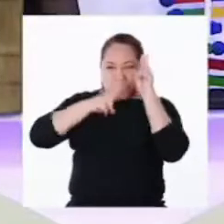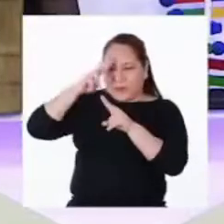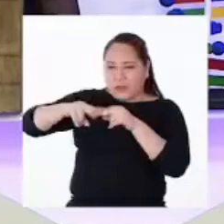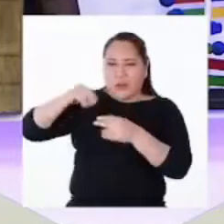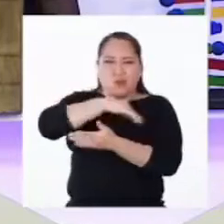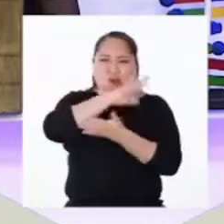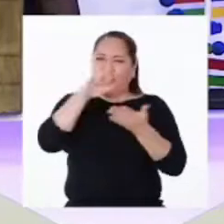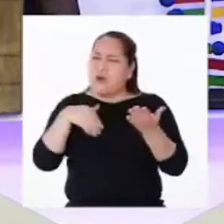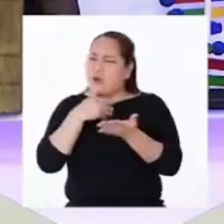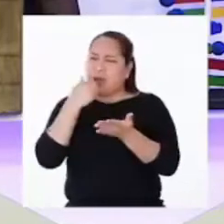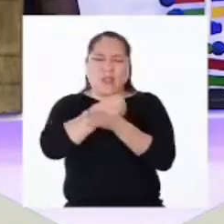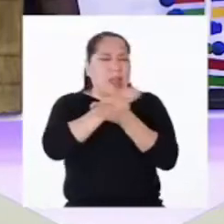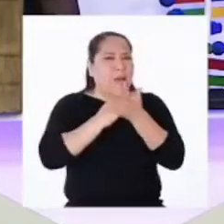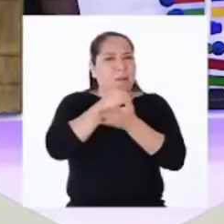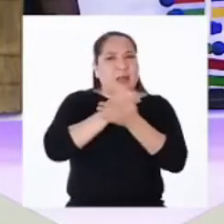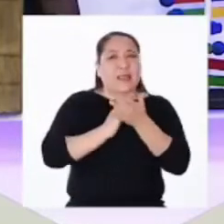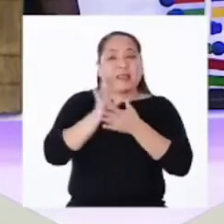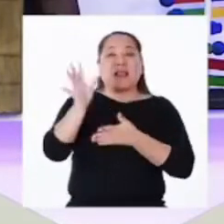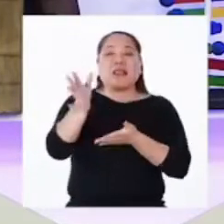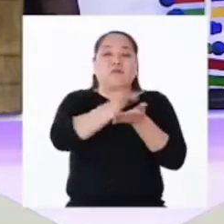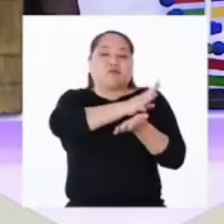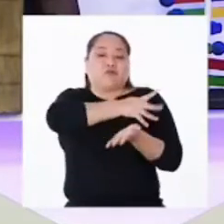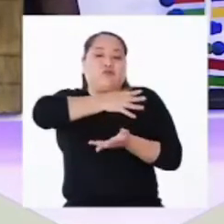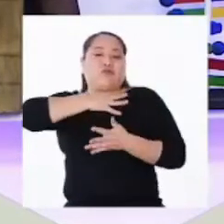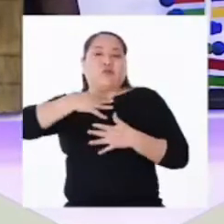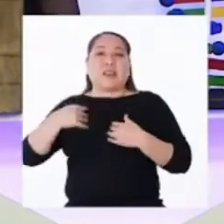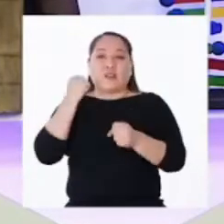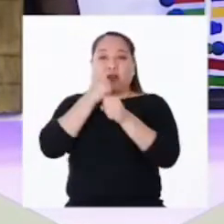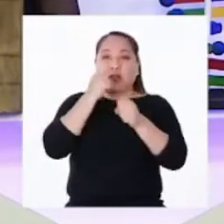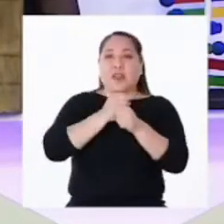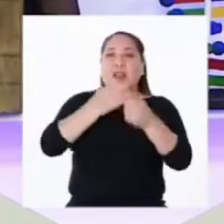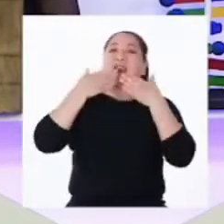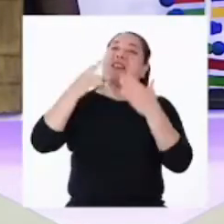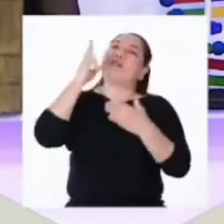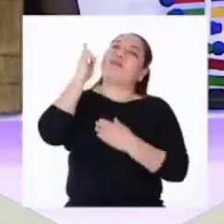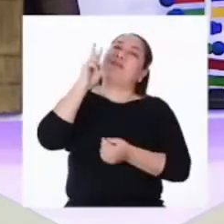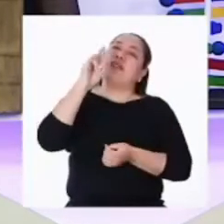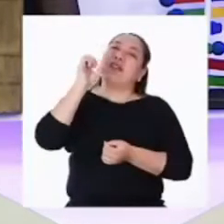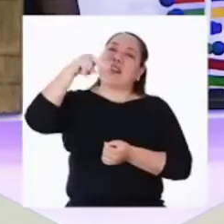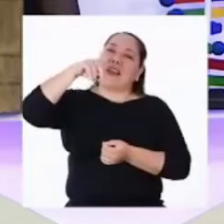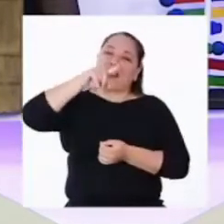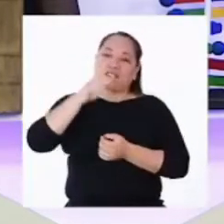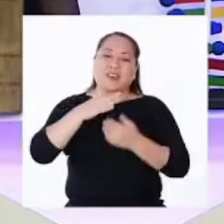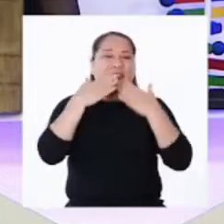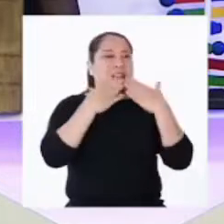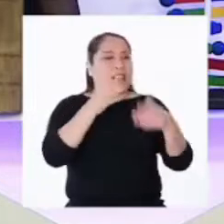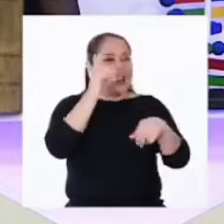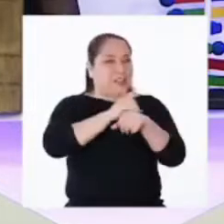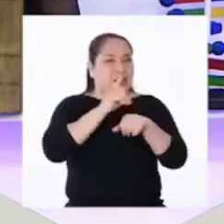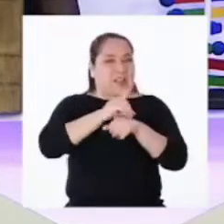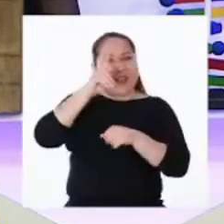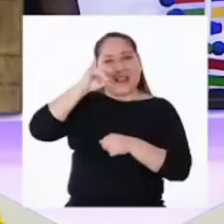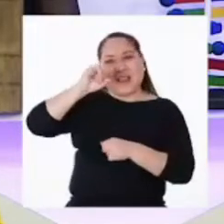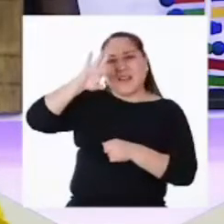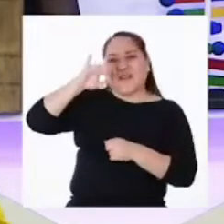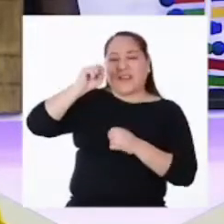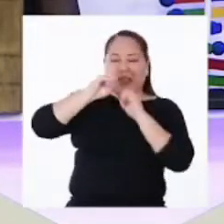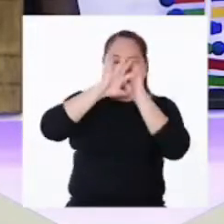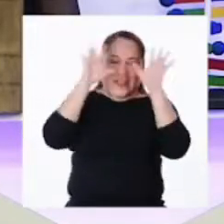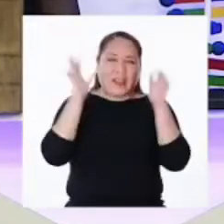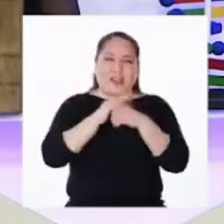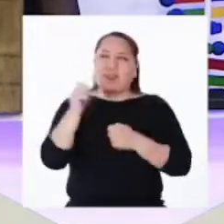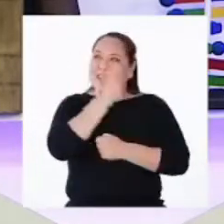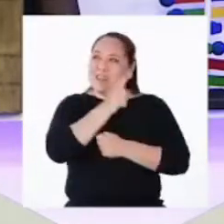hemos revisado todos los componentes del sistema circulatorio y sus funciones. Gracias, profesor Renzo Martínez. Gracias, doctora Diáfana